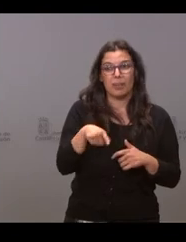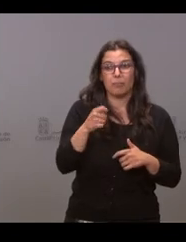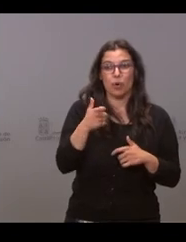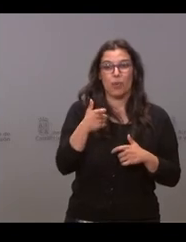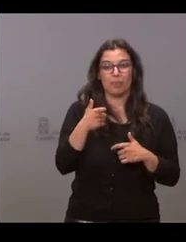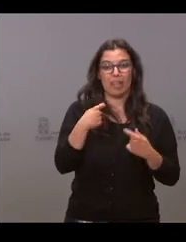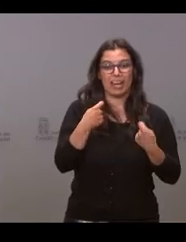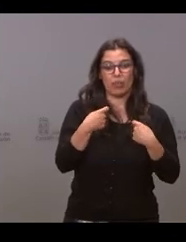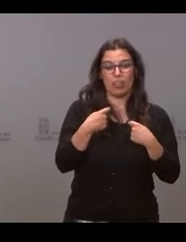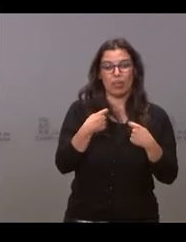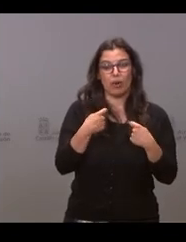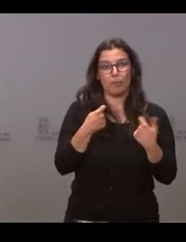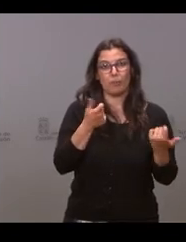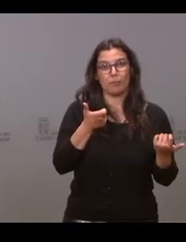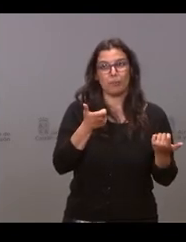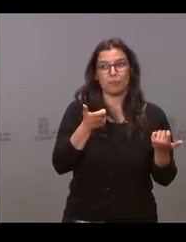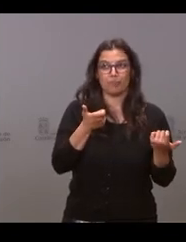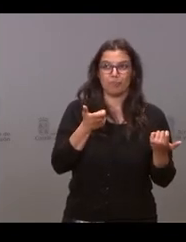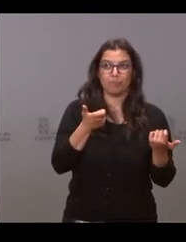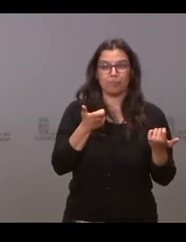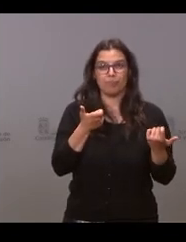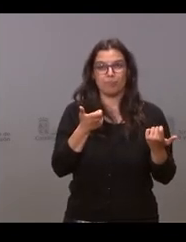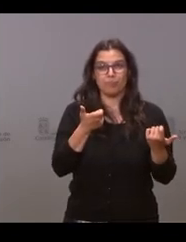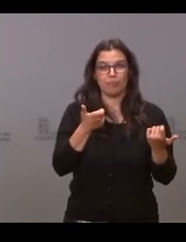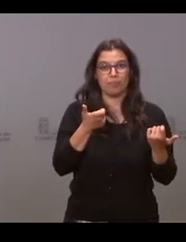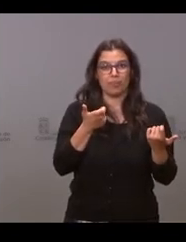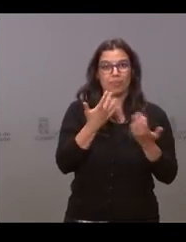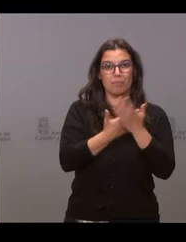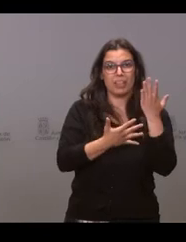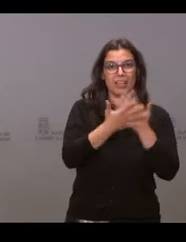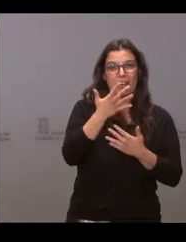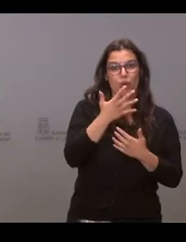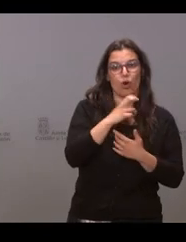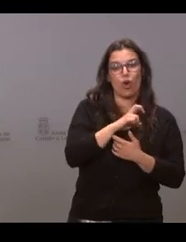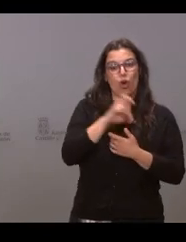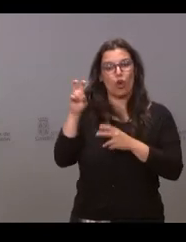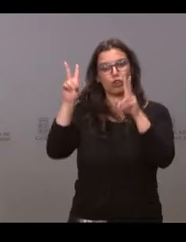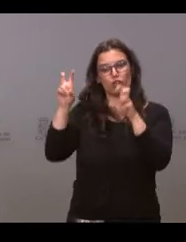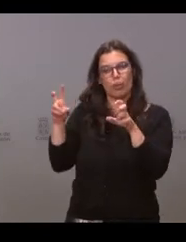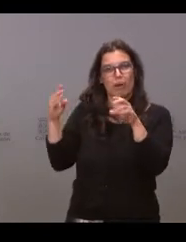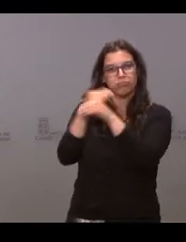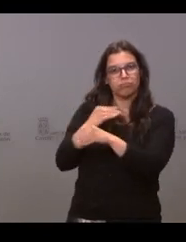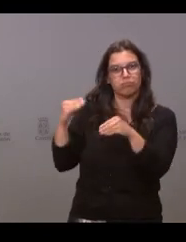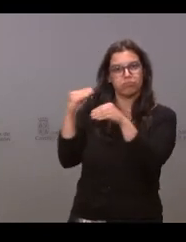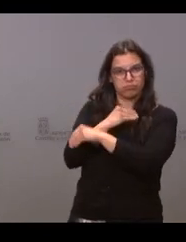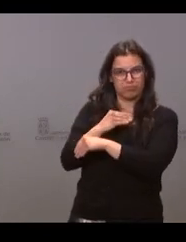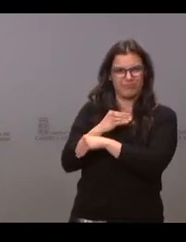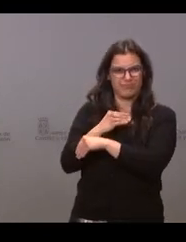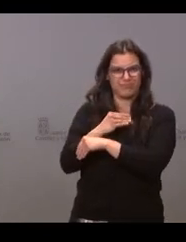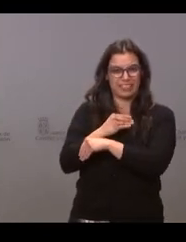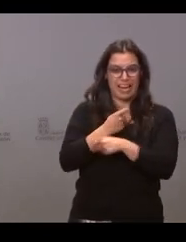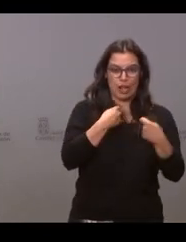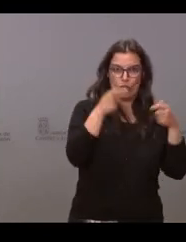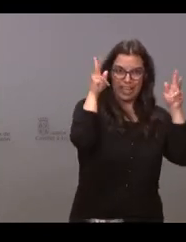digamos y conviviendo con otros desencuentros que teníamos con el gobierno entonces eso hacía